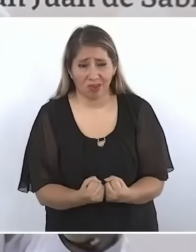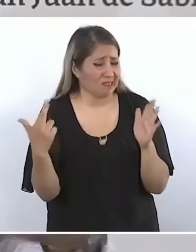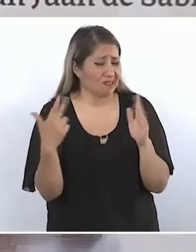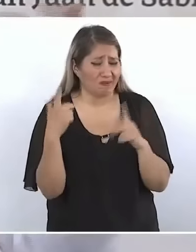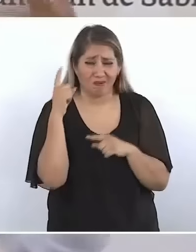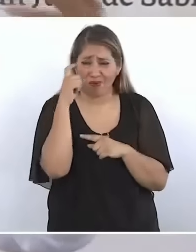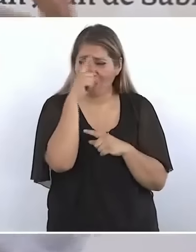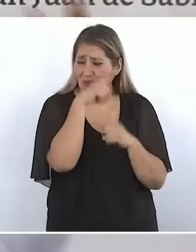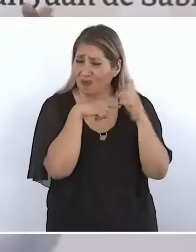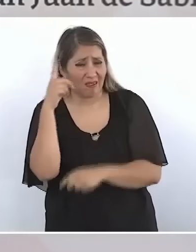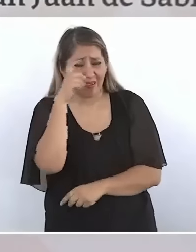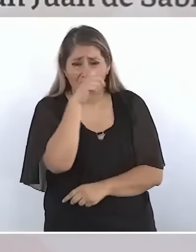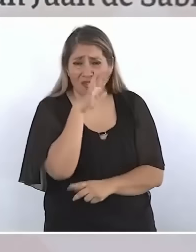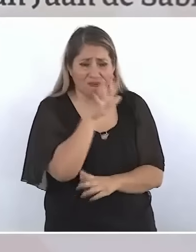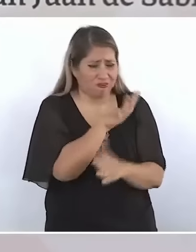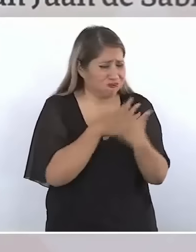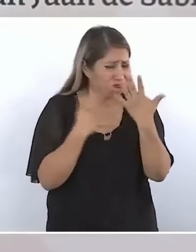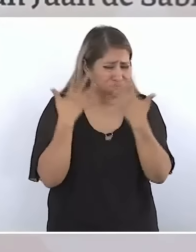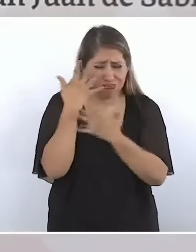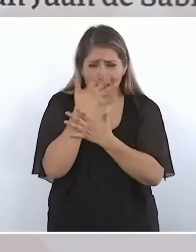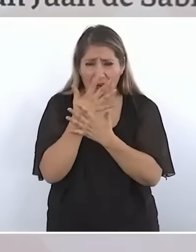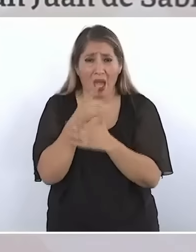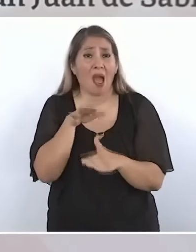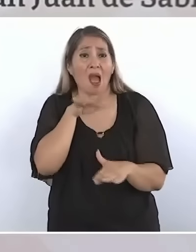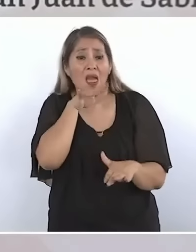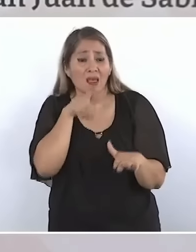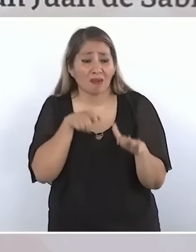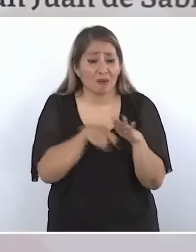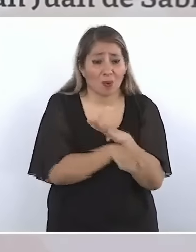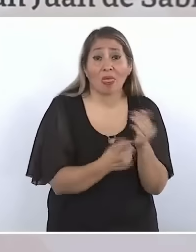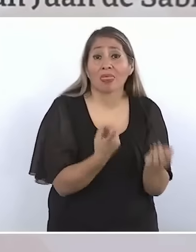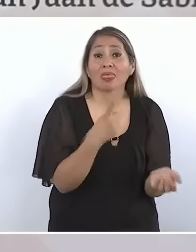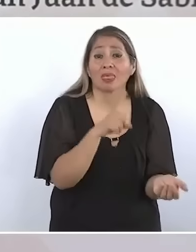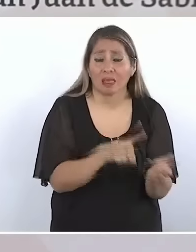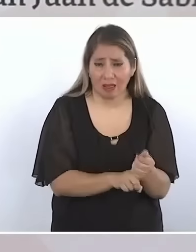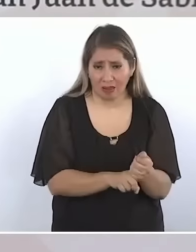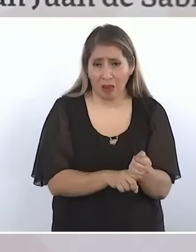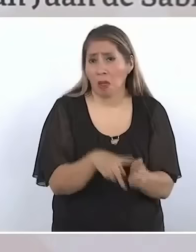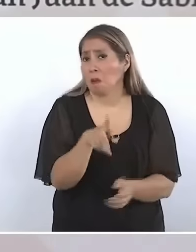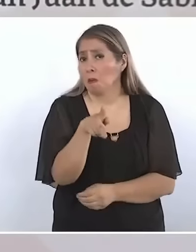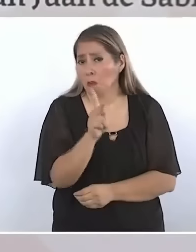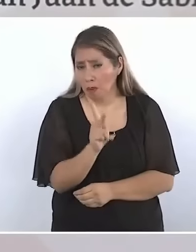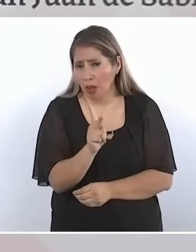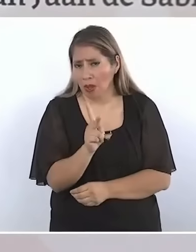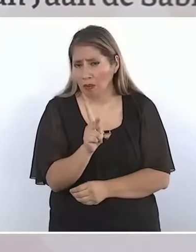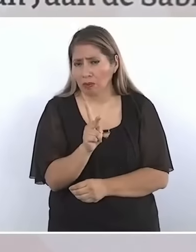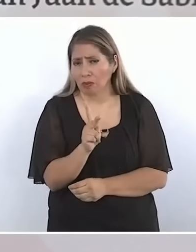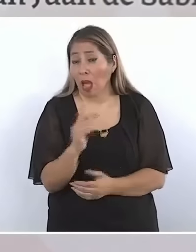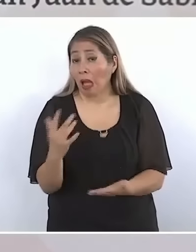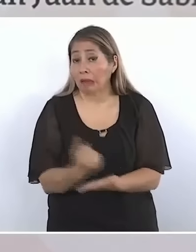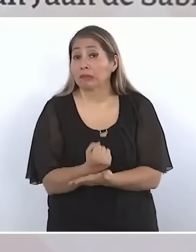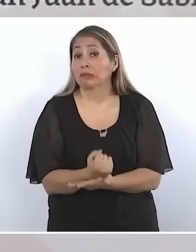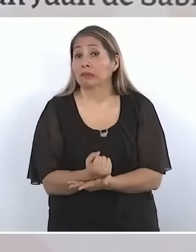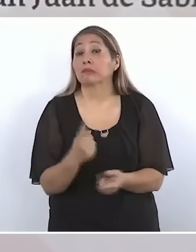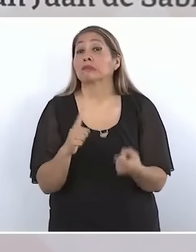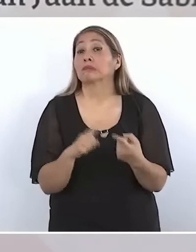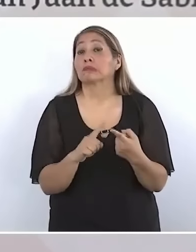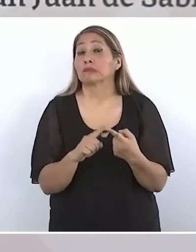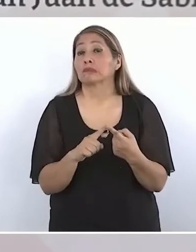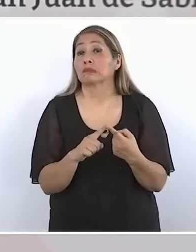todo porque había mucha corrupción, pero saben que si logramos,